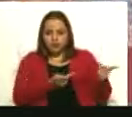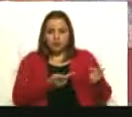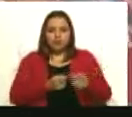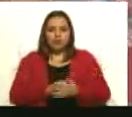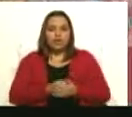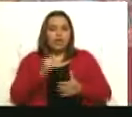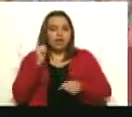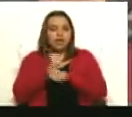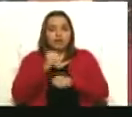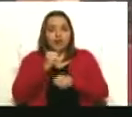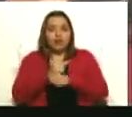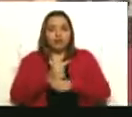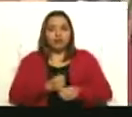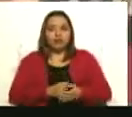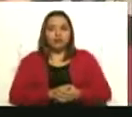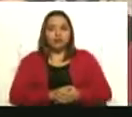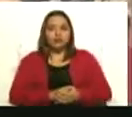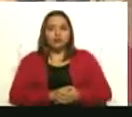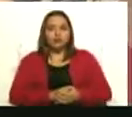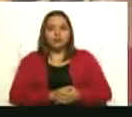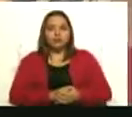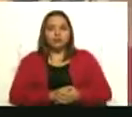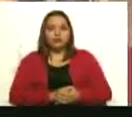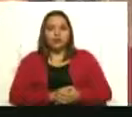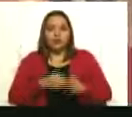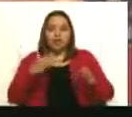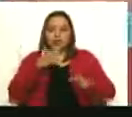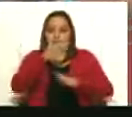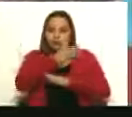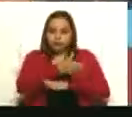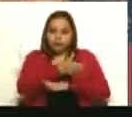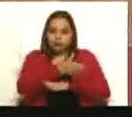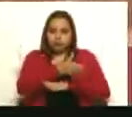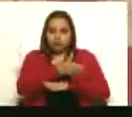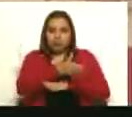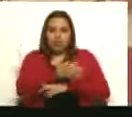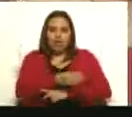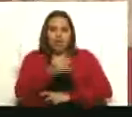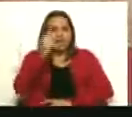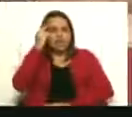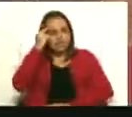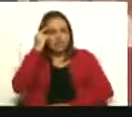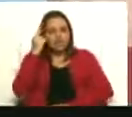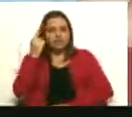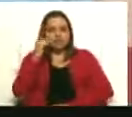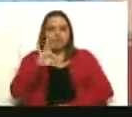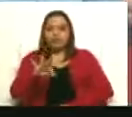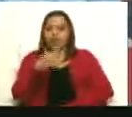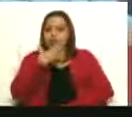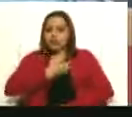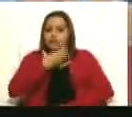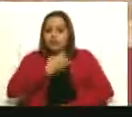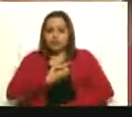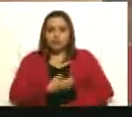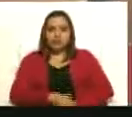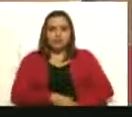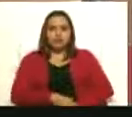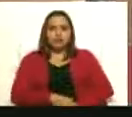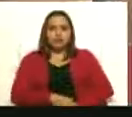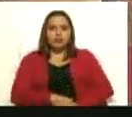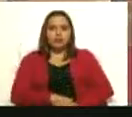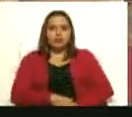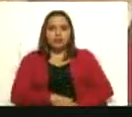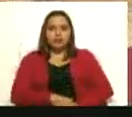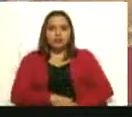a trabajar, asistir el día señalado por el